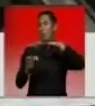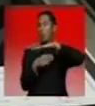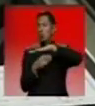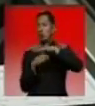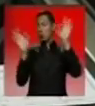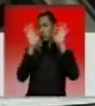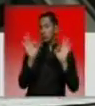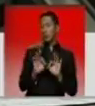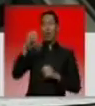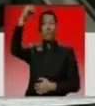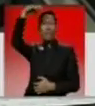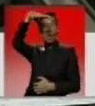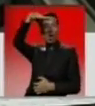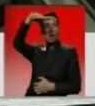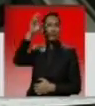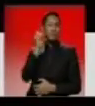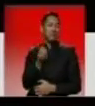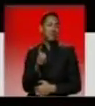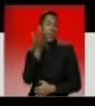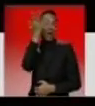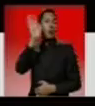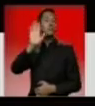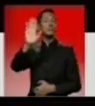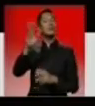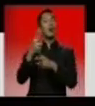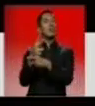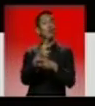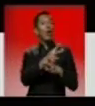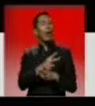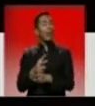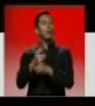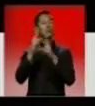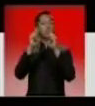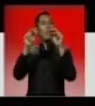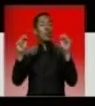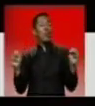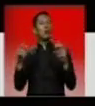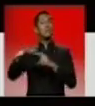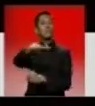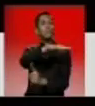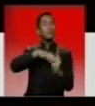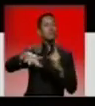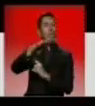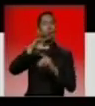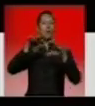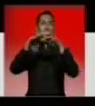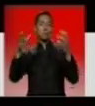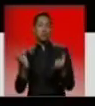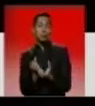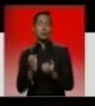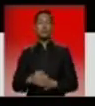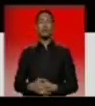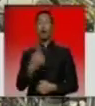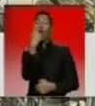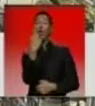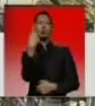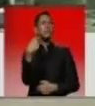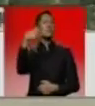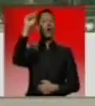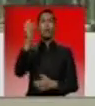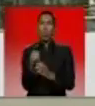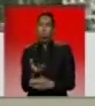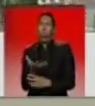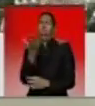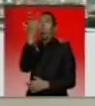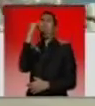los focos ahorradores, se cuida al planeta. Vamos a dejar de emitir aproximadamente 11 millones de toneladas de CO2. Al